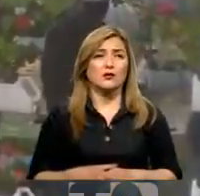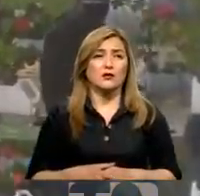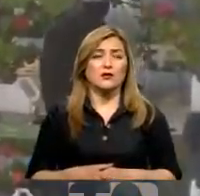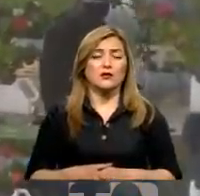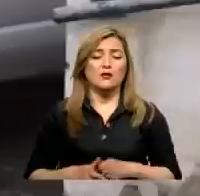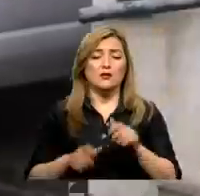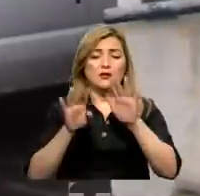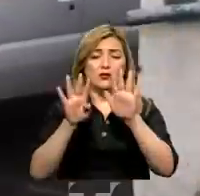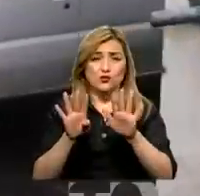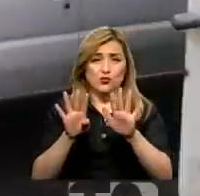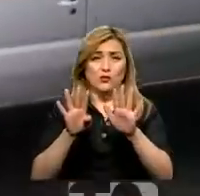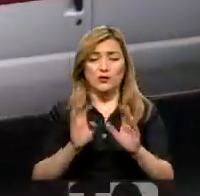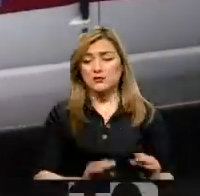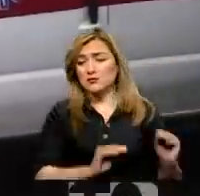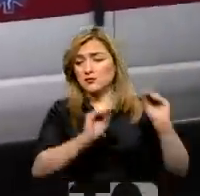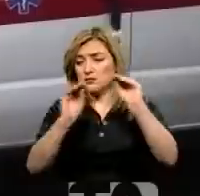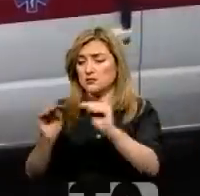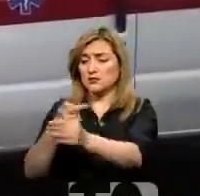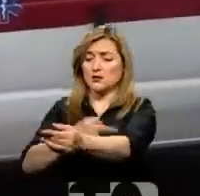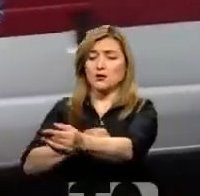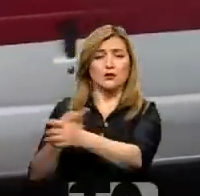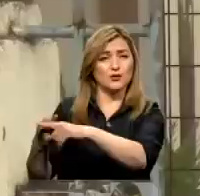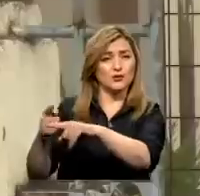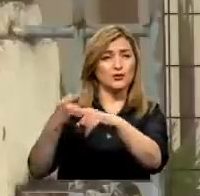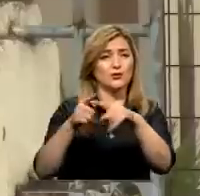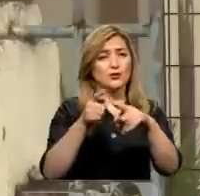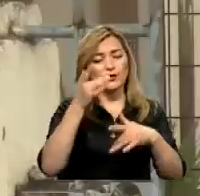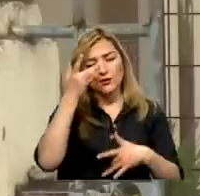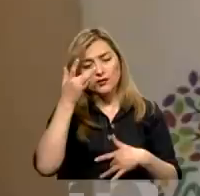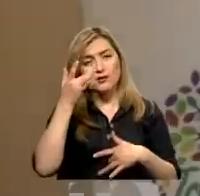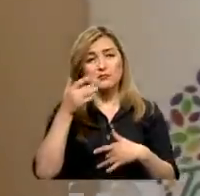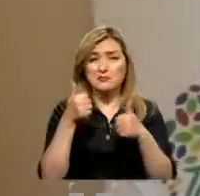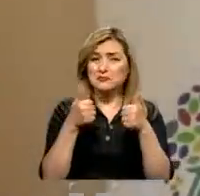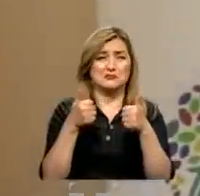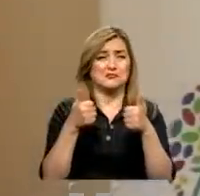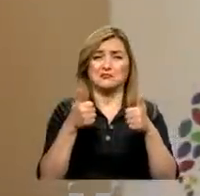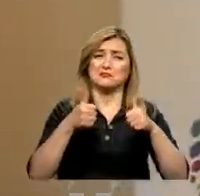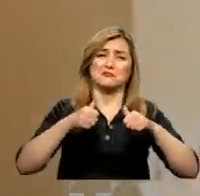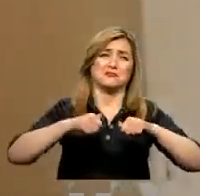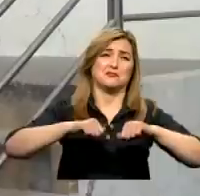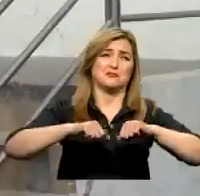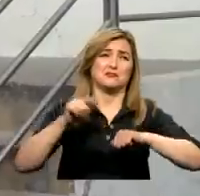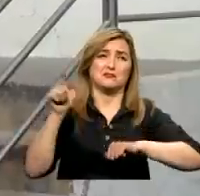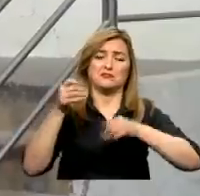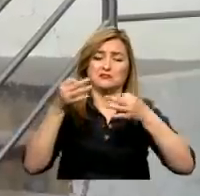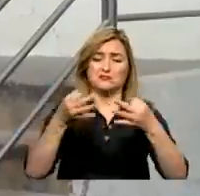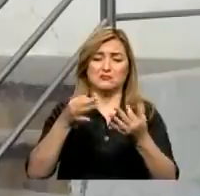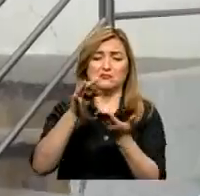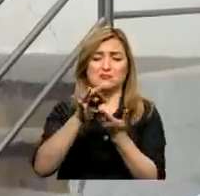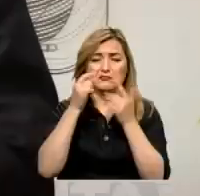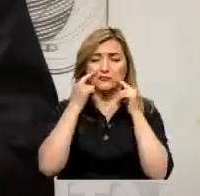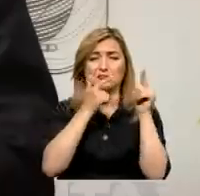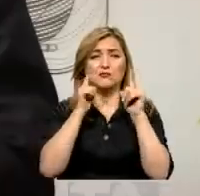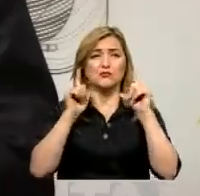de las 9 personas que fueron trasladadas a diferentes casas asistenciales no es estable. Así lo confirmó Cristian Silva, de la Zonal de Vigilancia